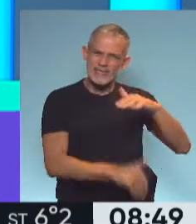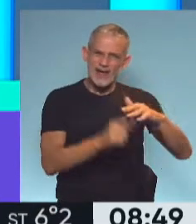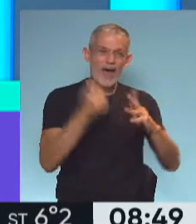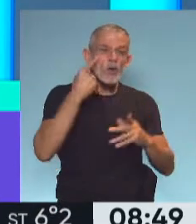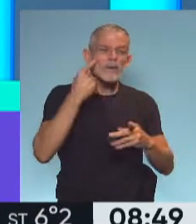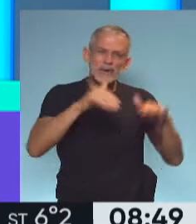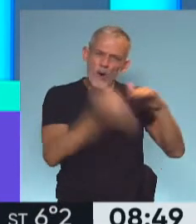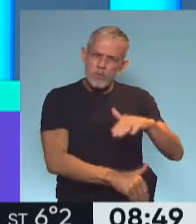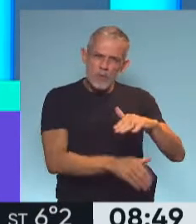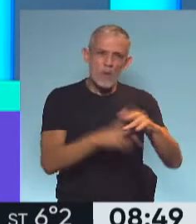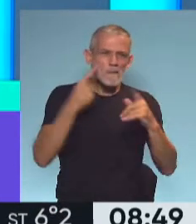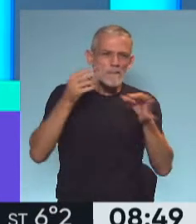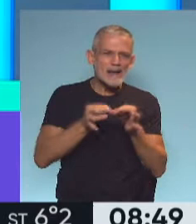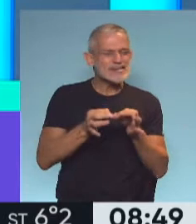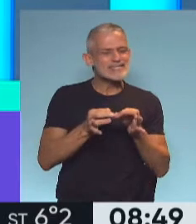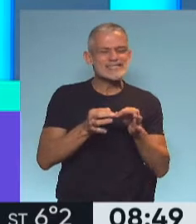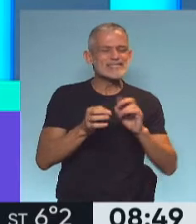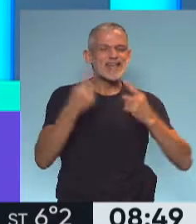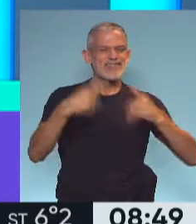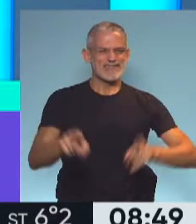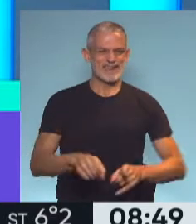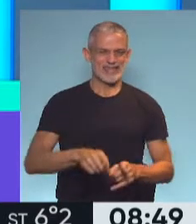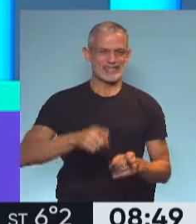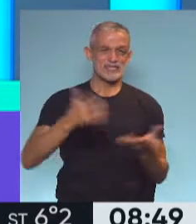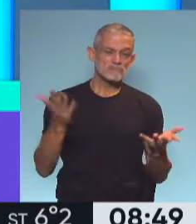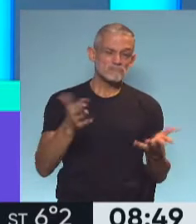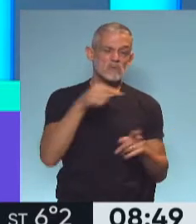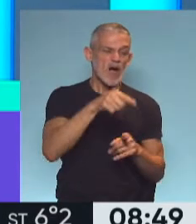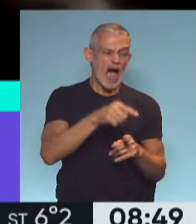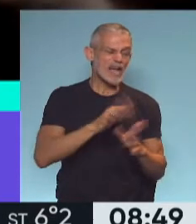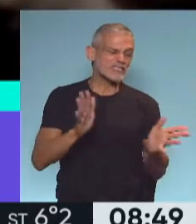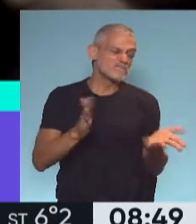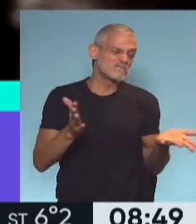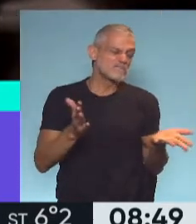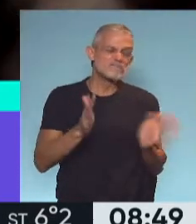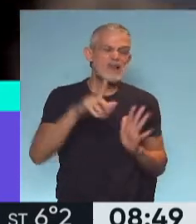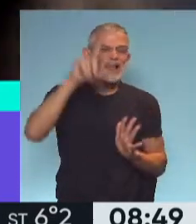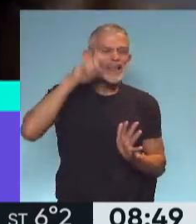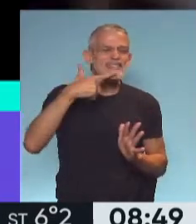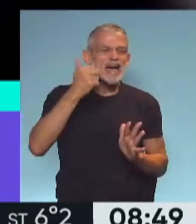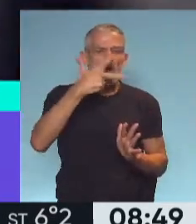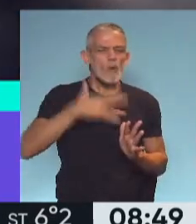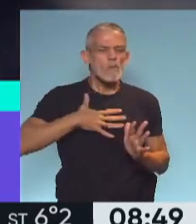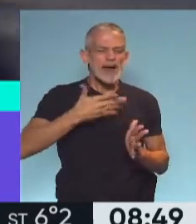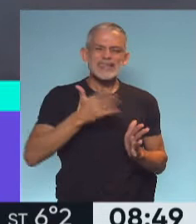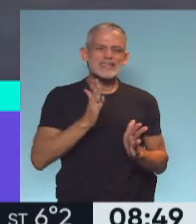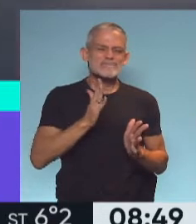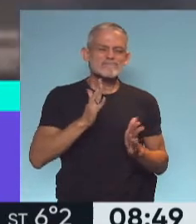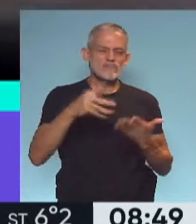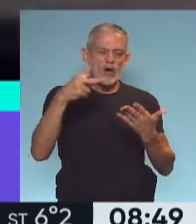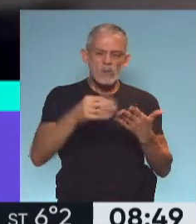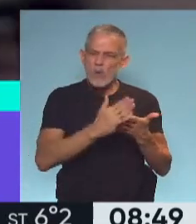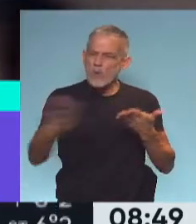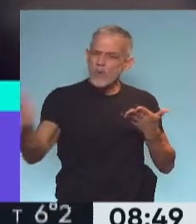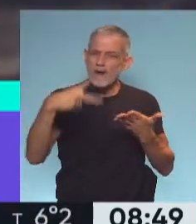en malvinas y que en consecuencia como no eran crímenes de lesa humanidad no se podían incorporar a la imprescriptibilidad y